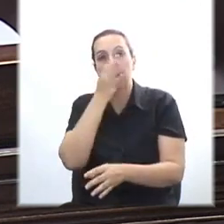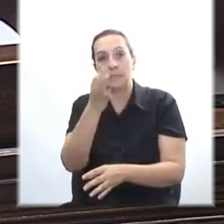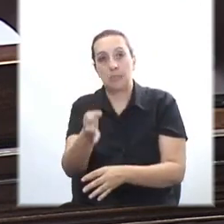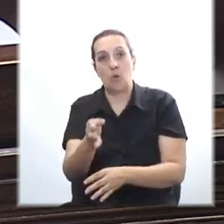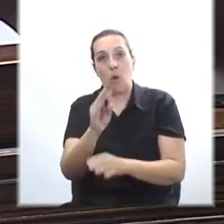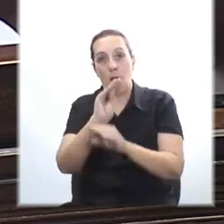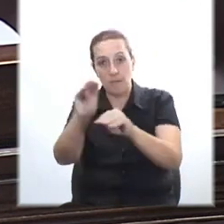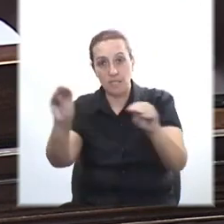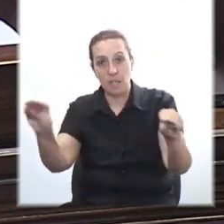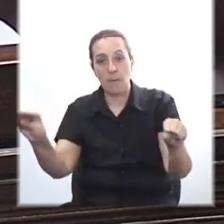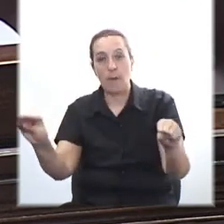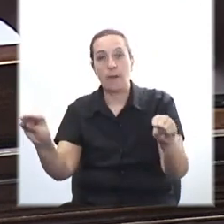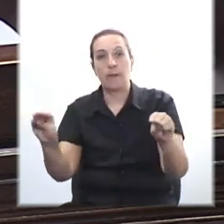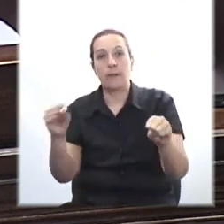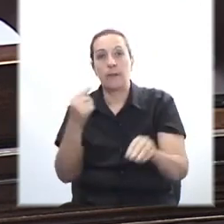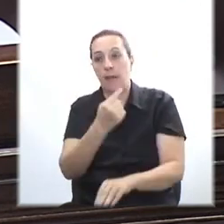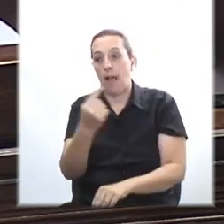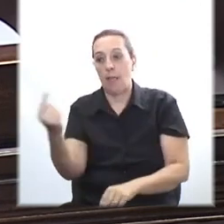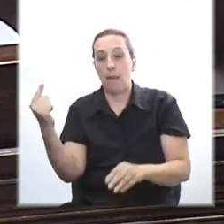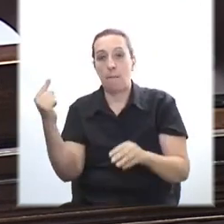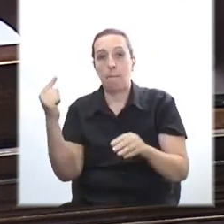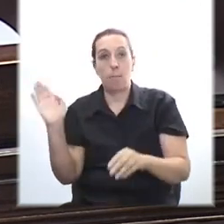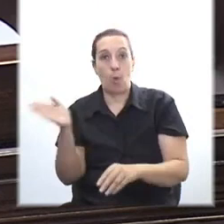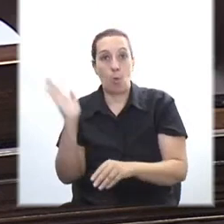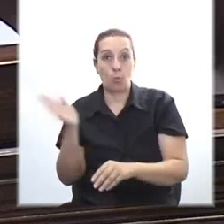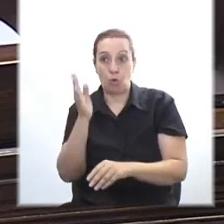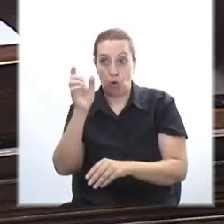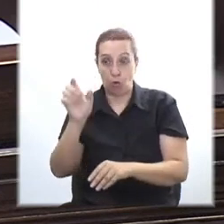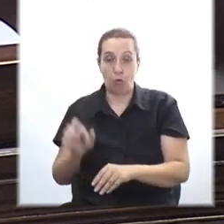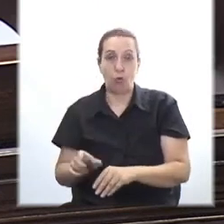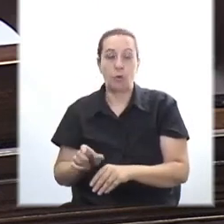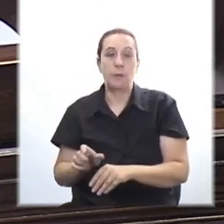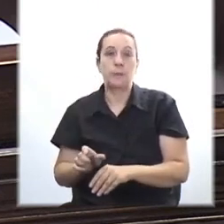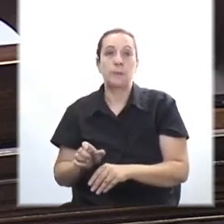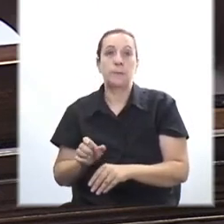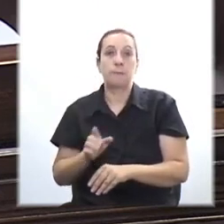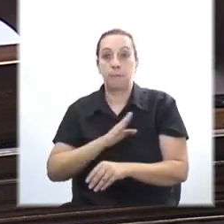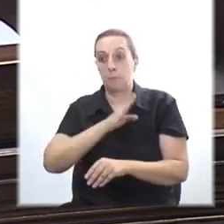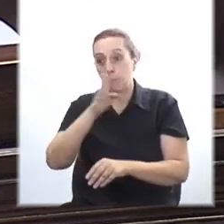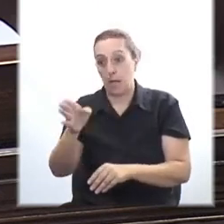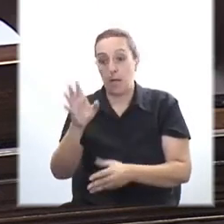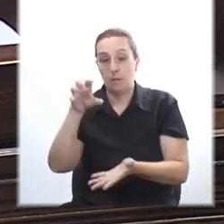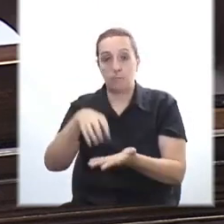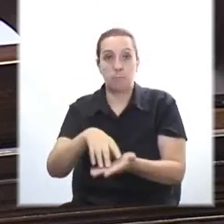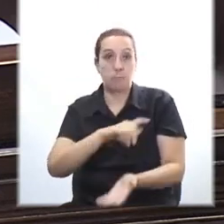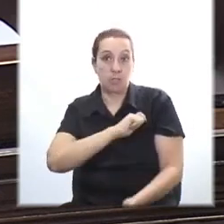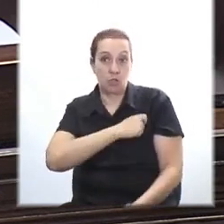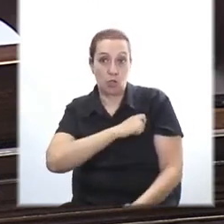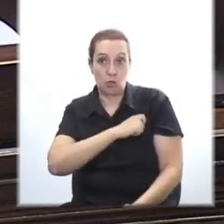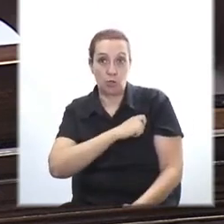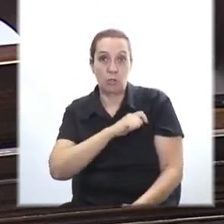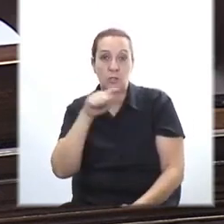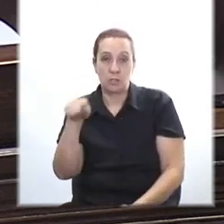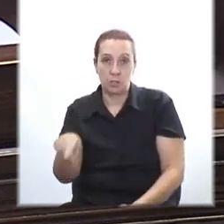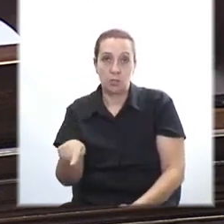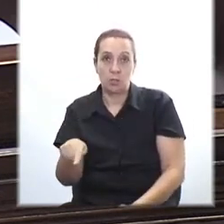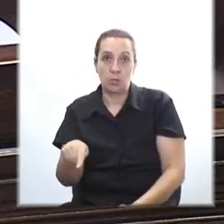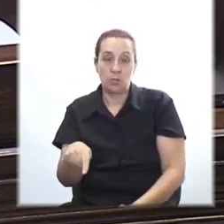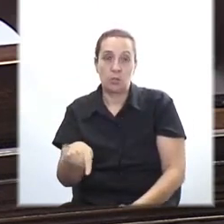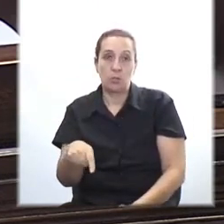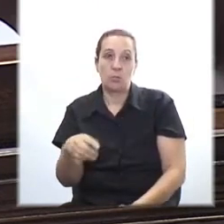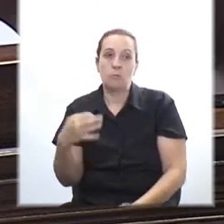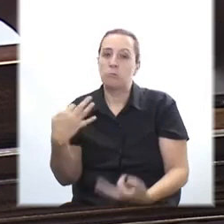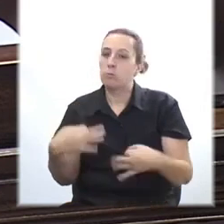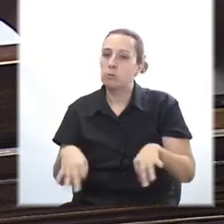les comunicaba a cada productor, cada vez que iban a ir a la zona, si los mismos están en condiciones